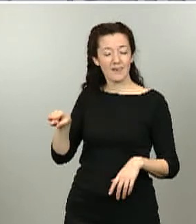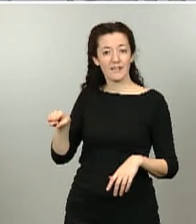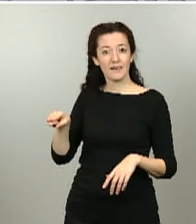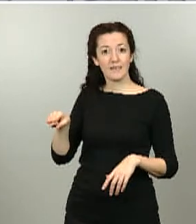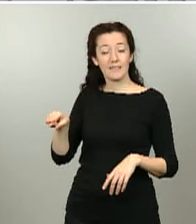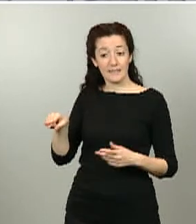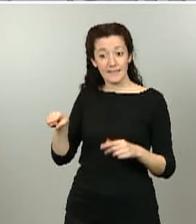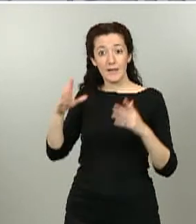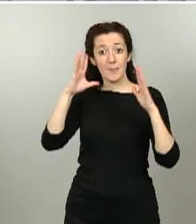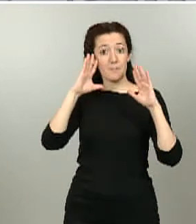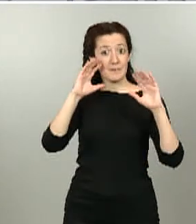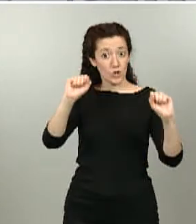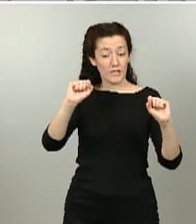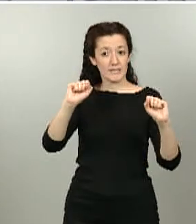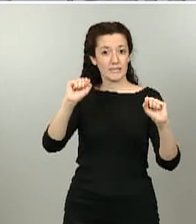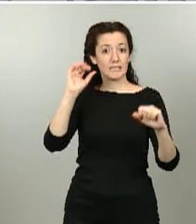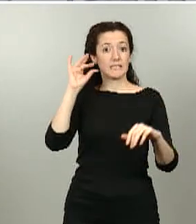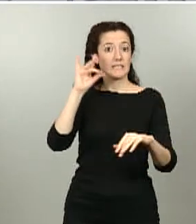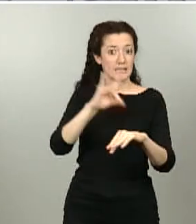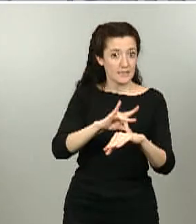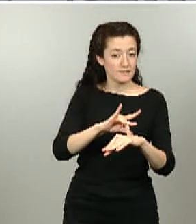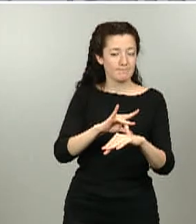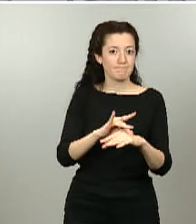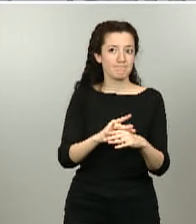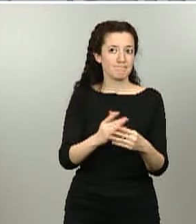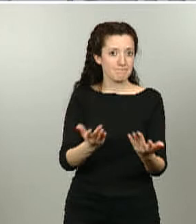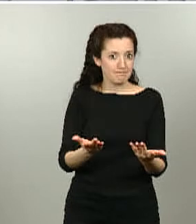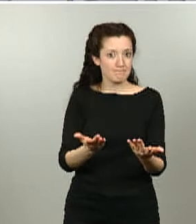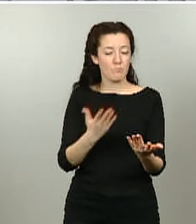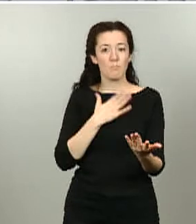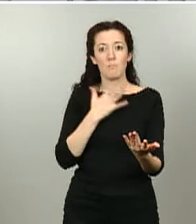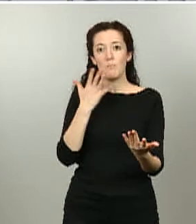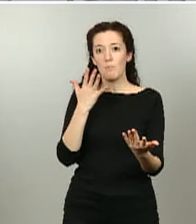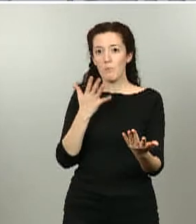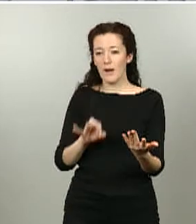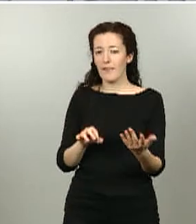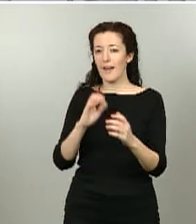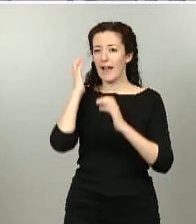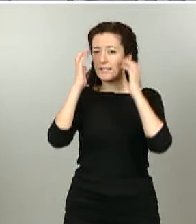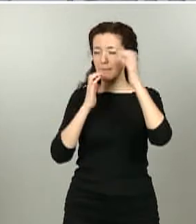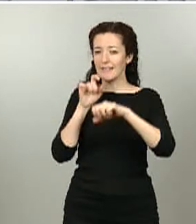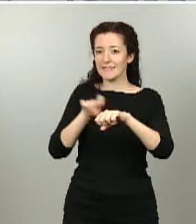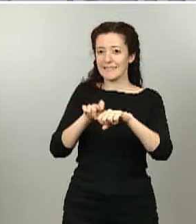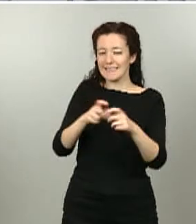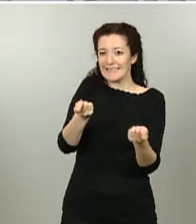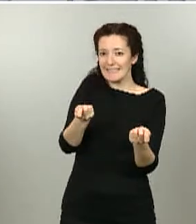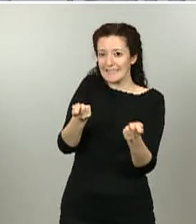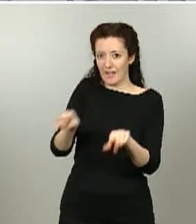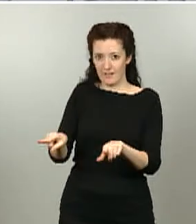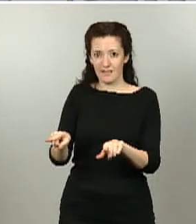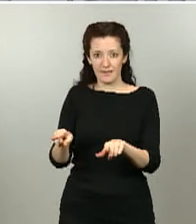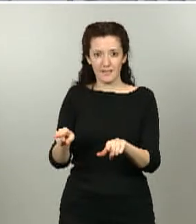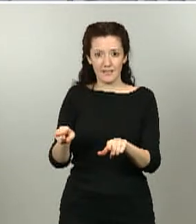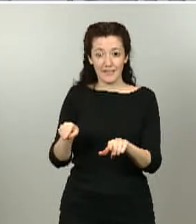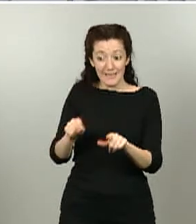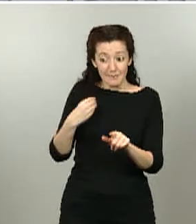podría indicar que sería un animal del mismo tipo que el otro SARS, el que podría ser el reservorio original del patógeno